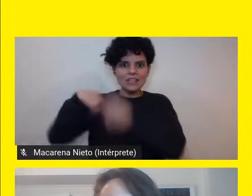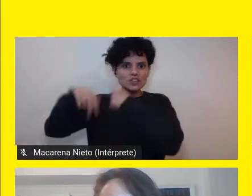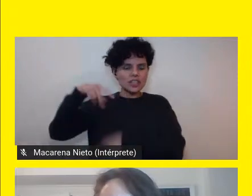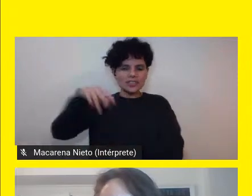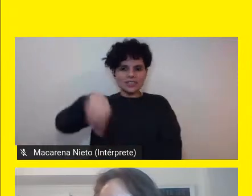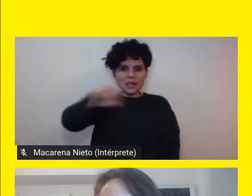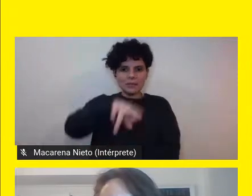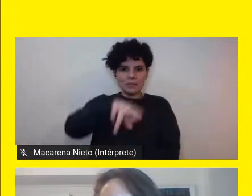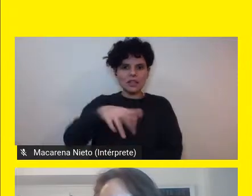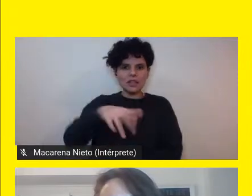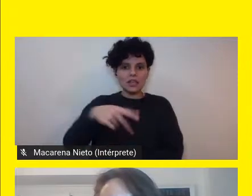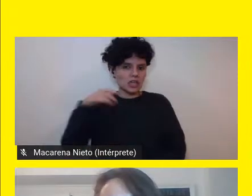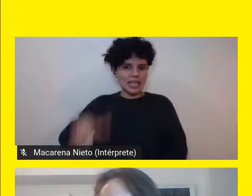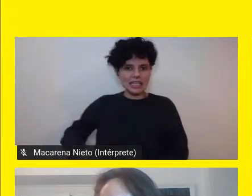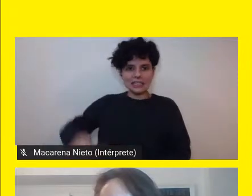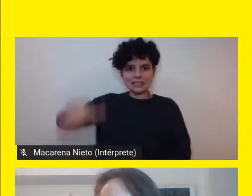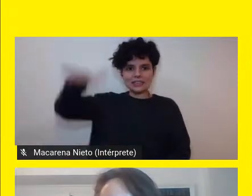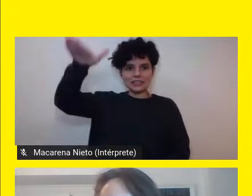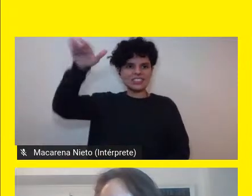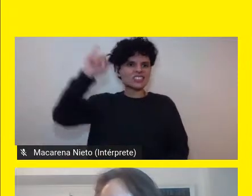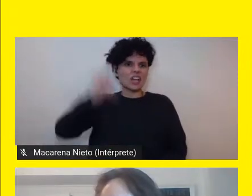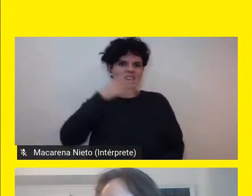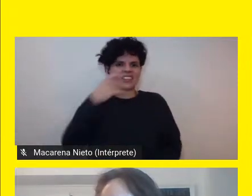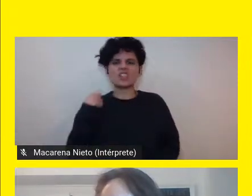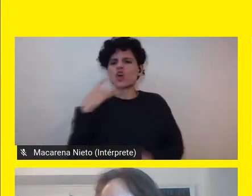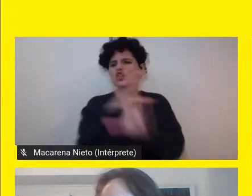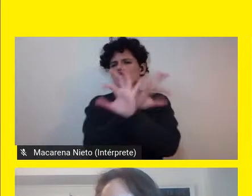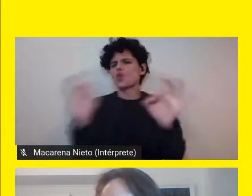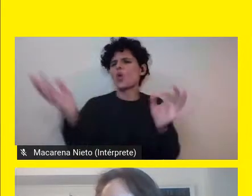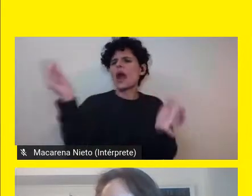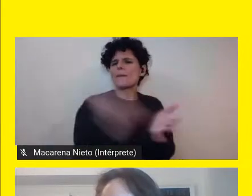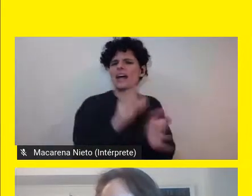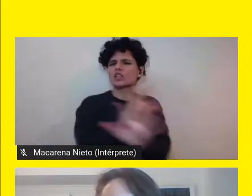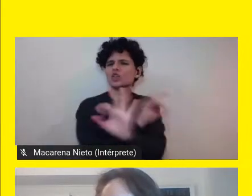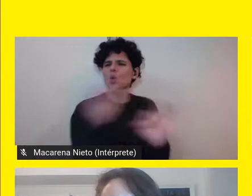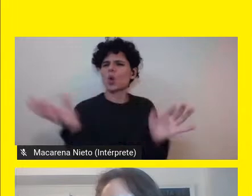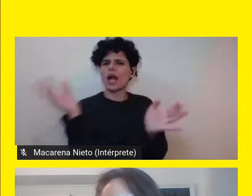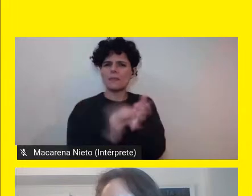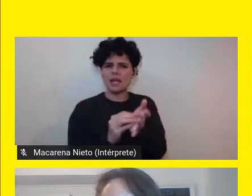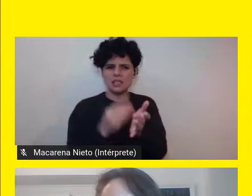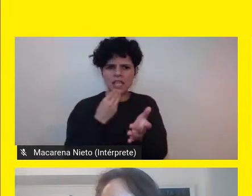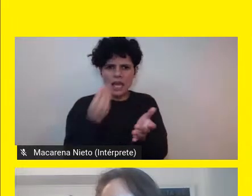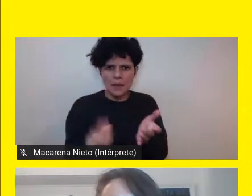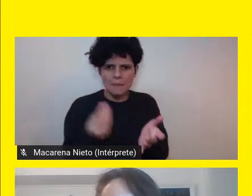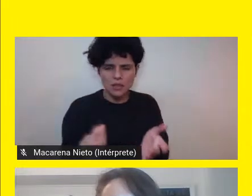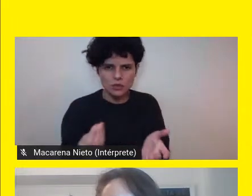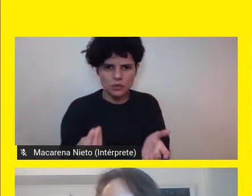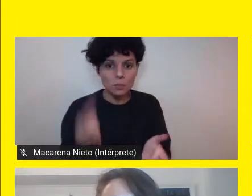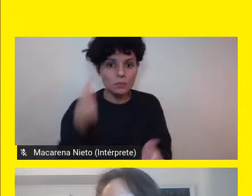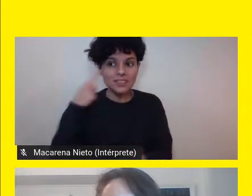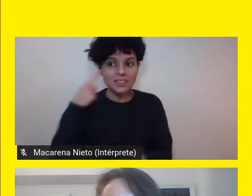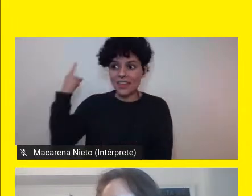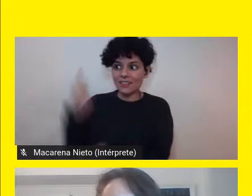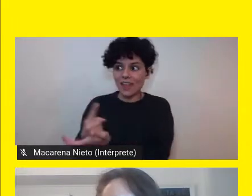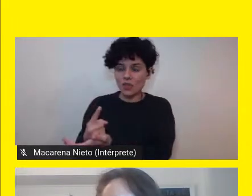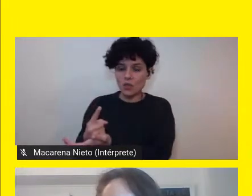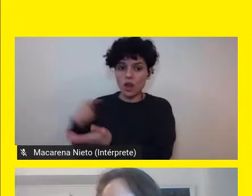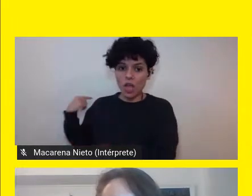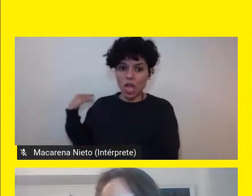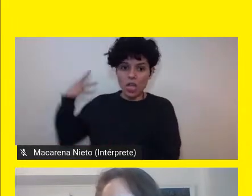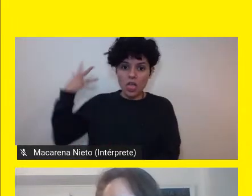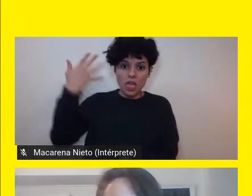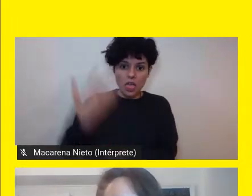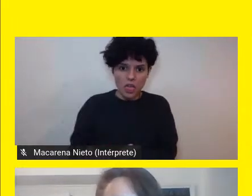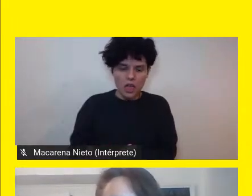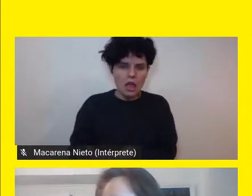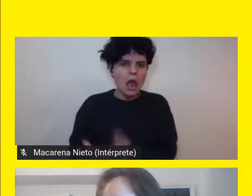el eslogan de nunca más, pero frente a la impunidad brutal que hubo en la dictadura y estas bajas